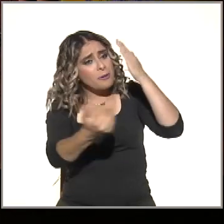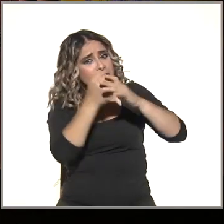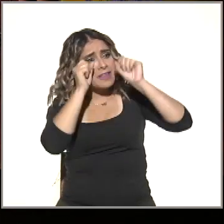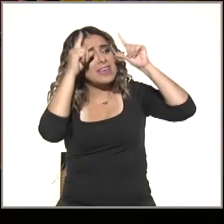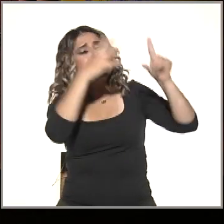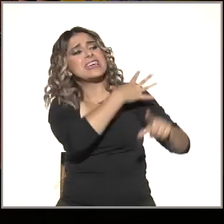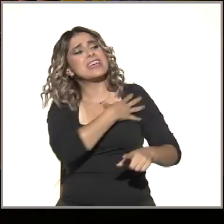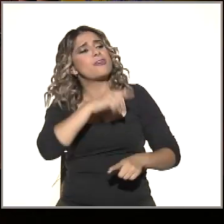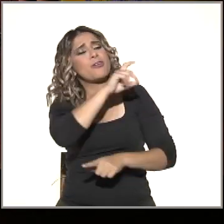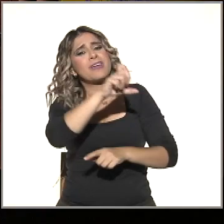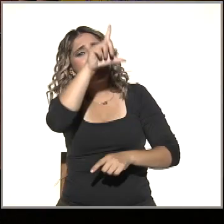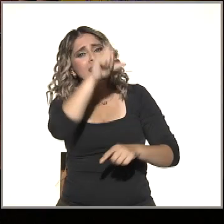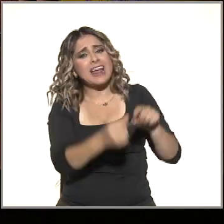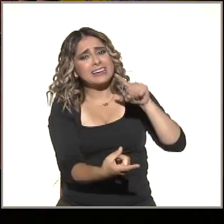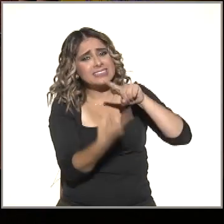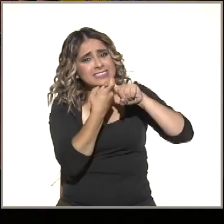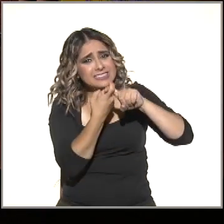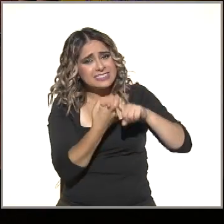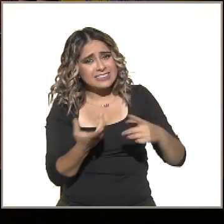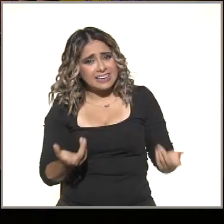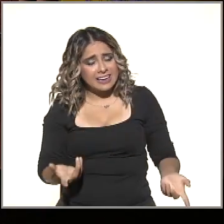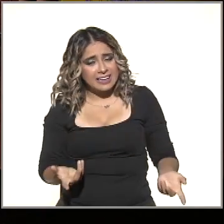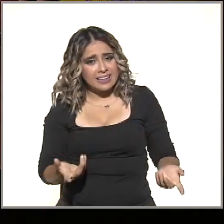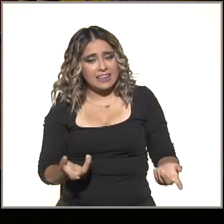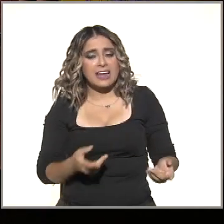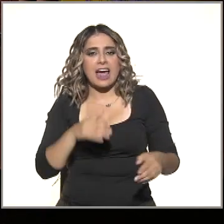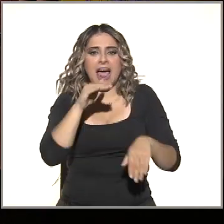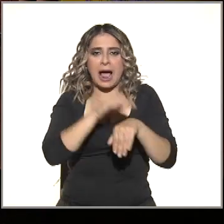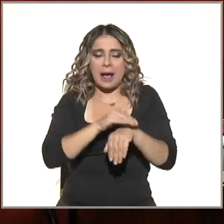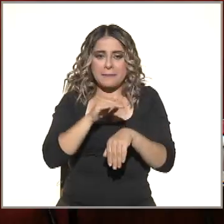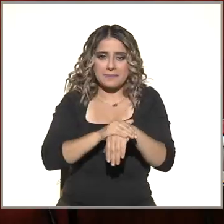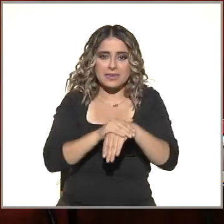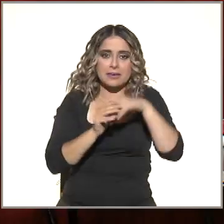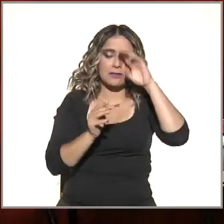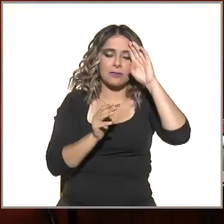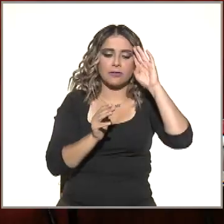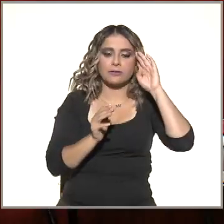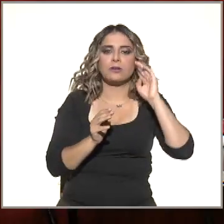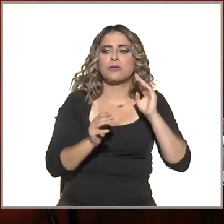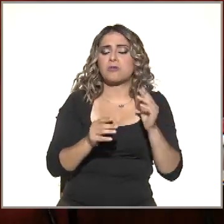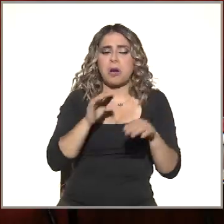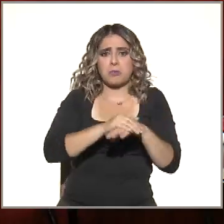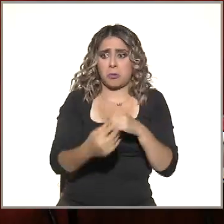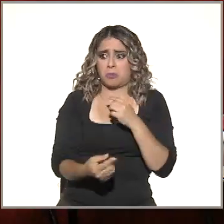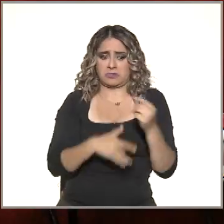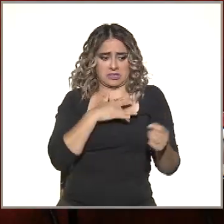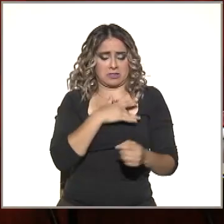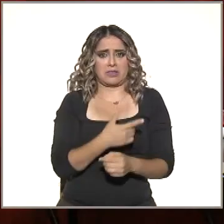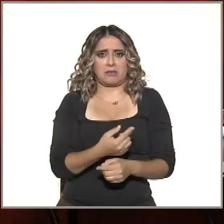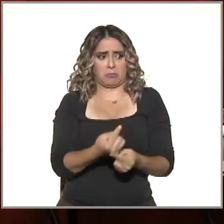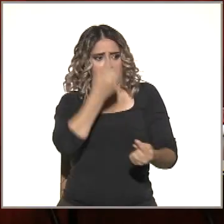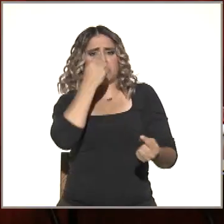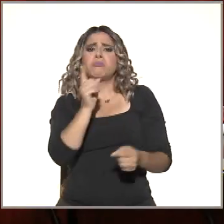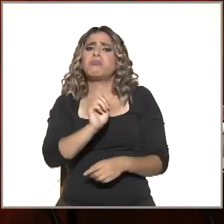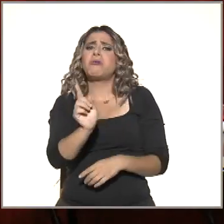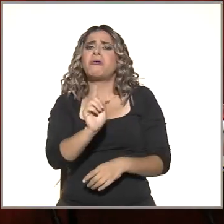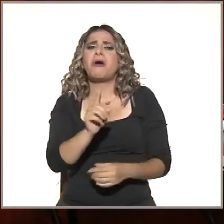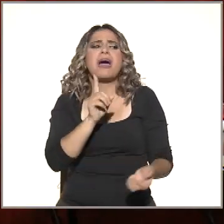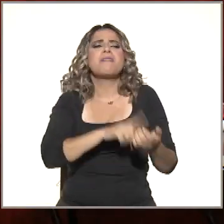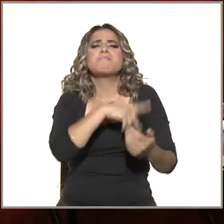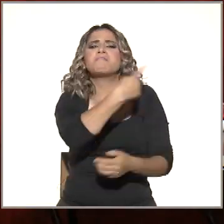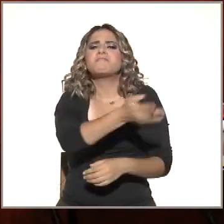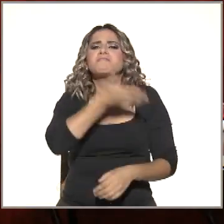de la chingada? El amigo no se ofende, es una manera